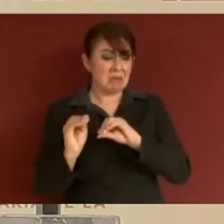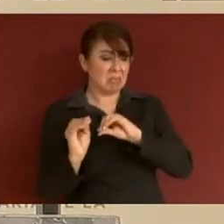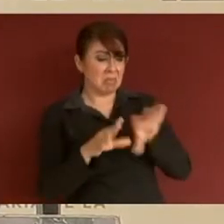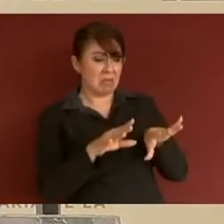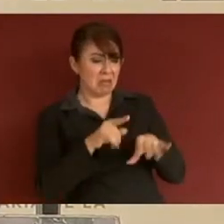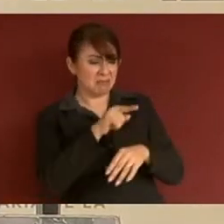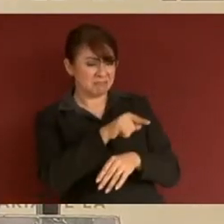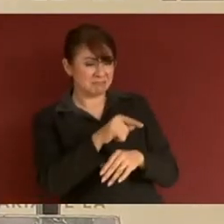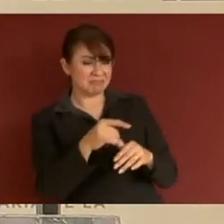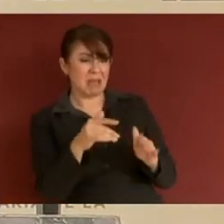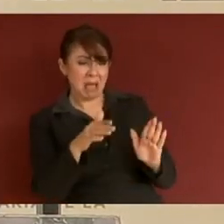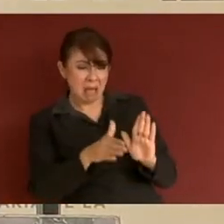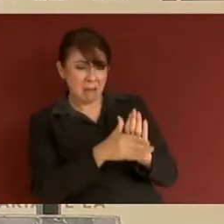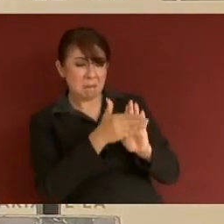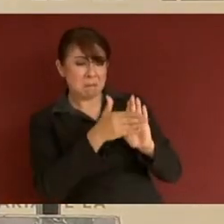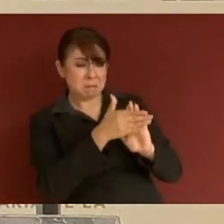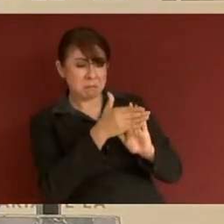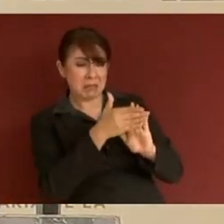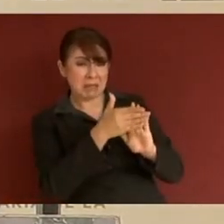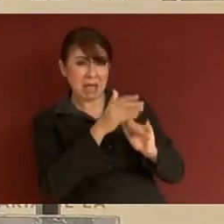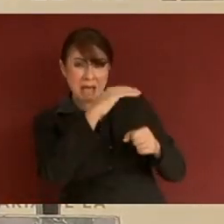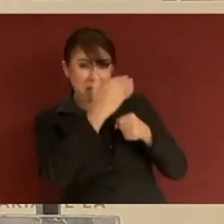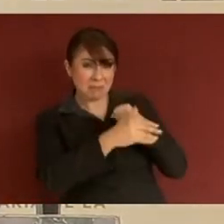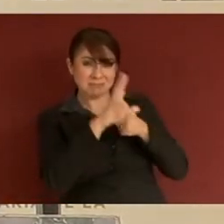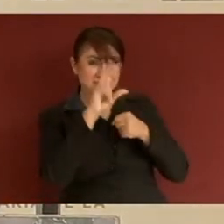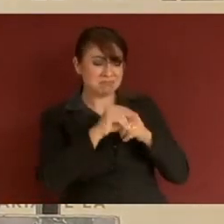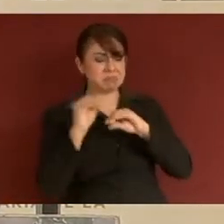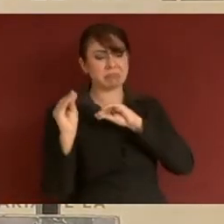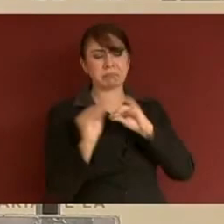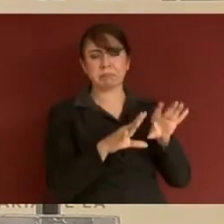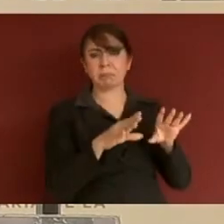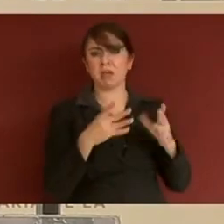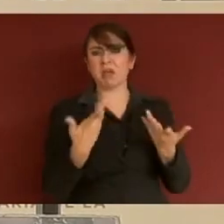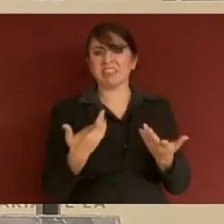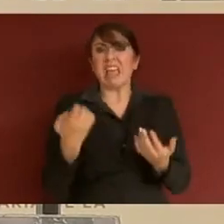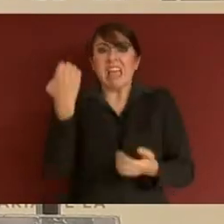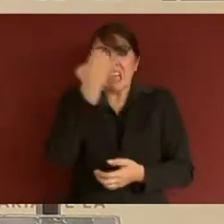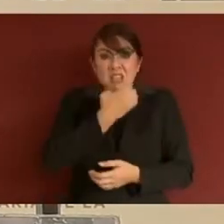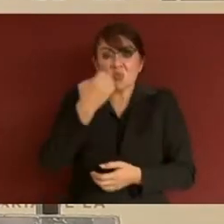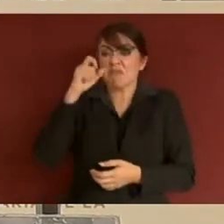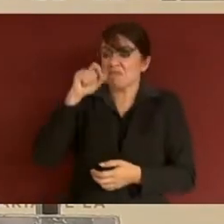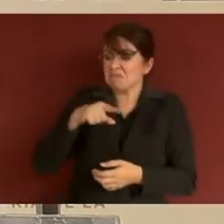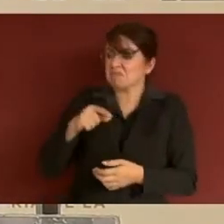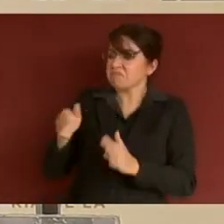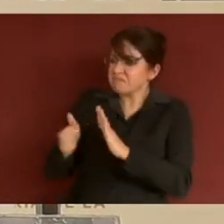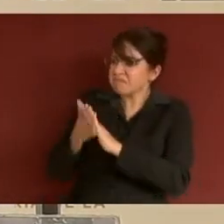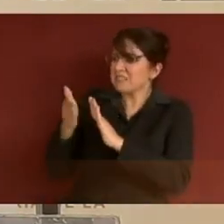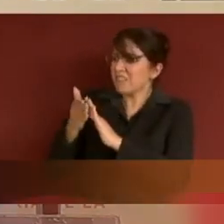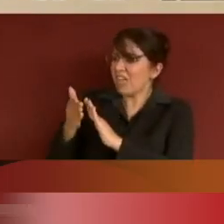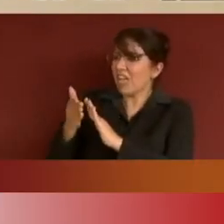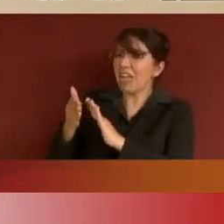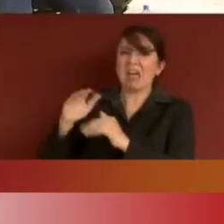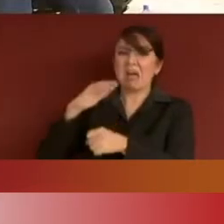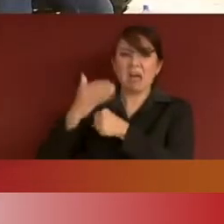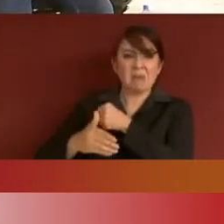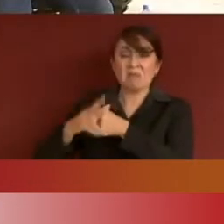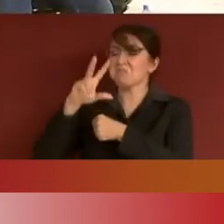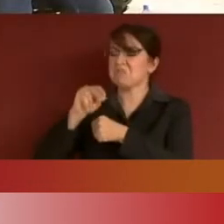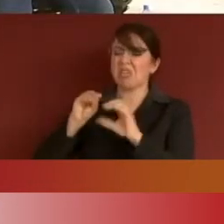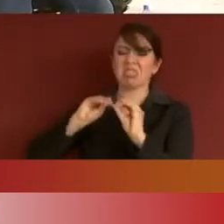abandonados o no terminados, escuelas, caminos,